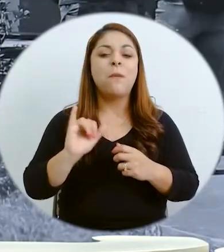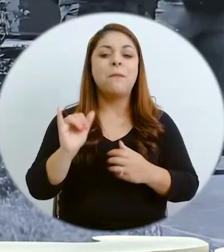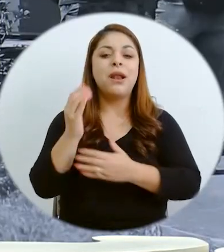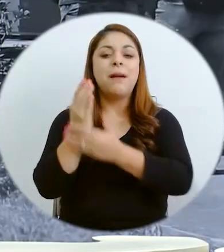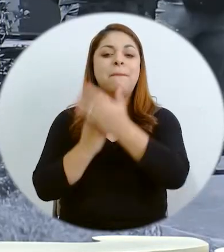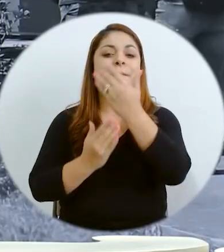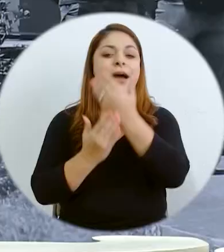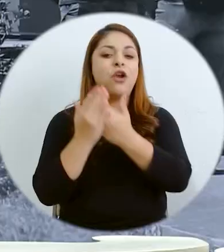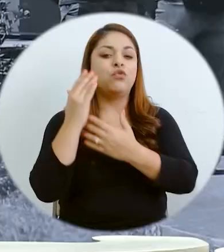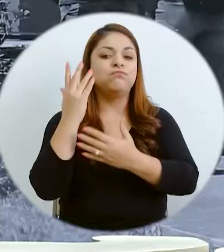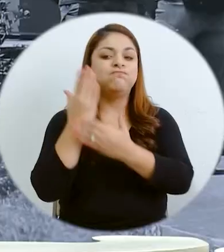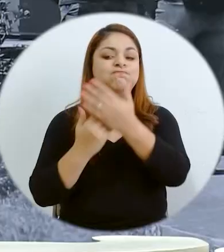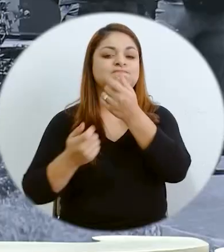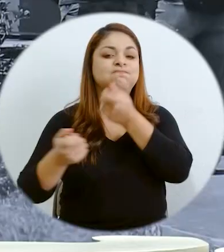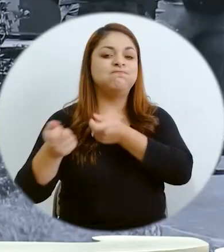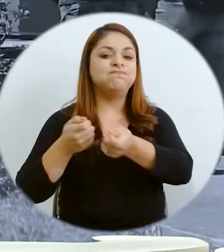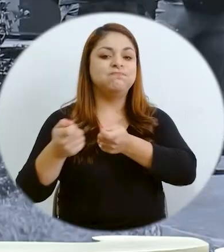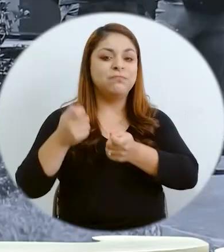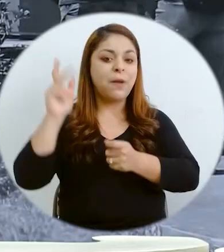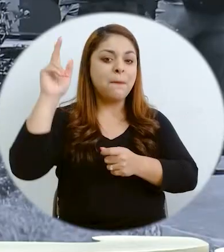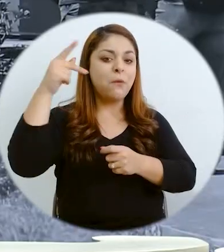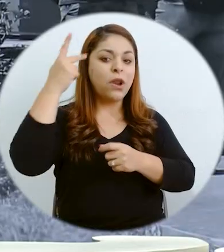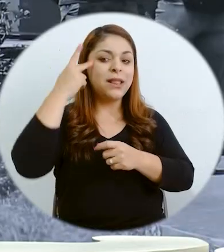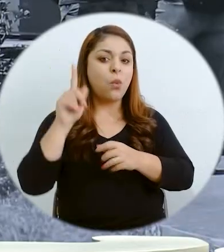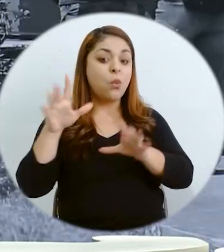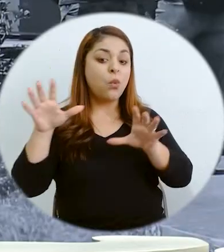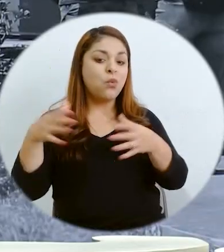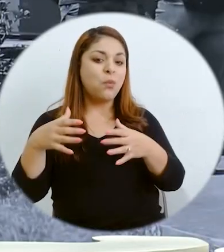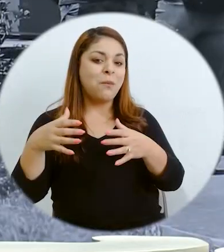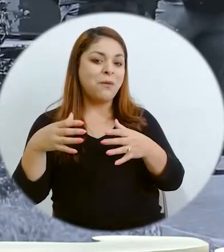mano política de un grupo